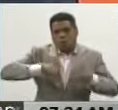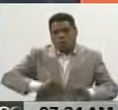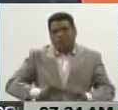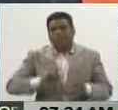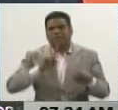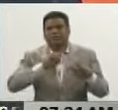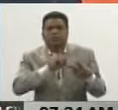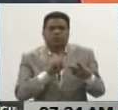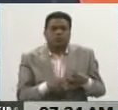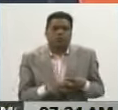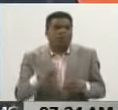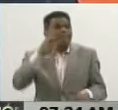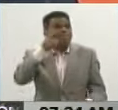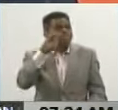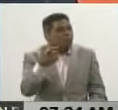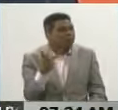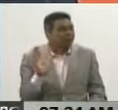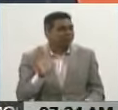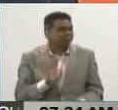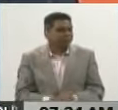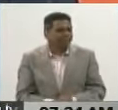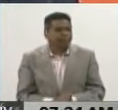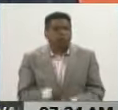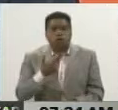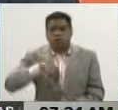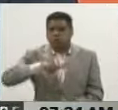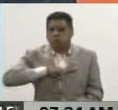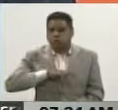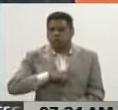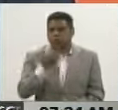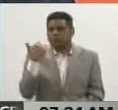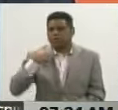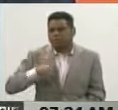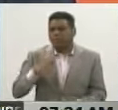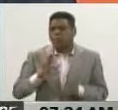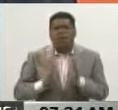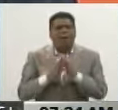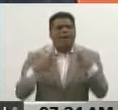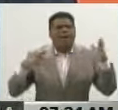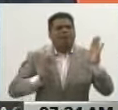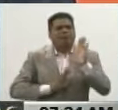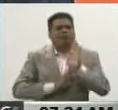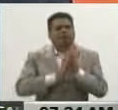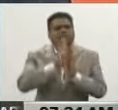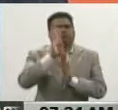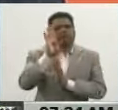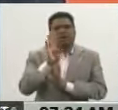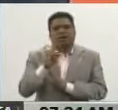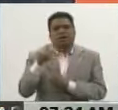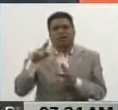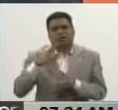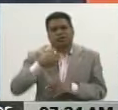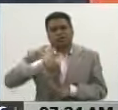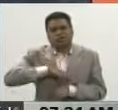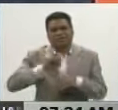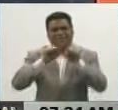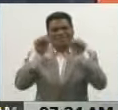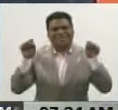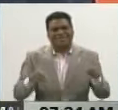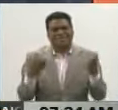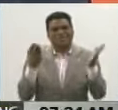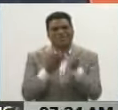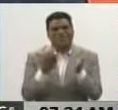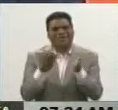hijas, del pueblo, ¿no? Nosotros hemos tenido un gran avance en la educación. Nuestro sistema educativo es quizás el sistema